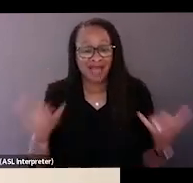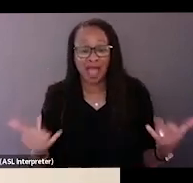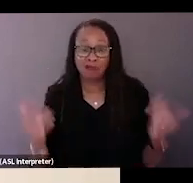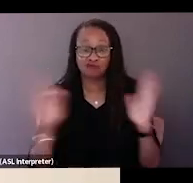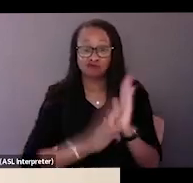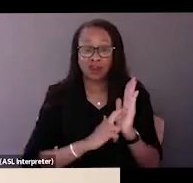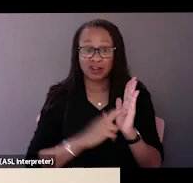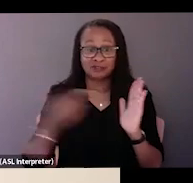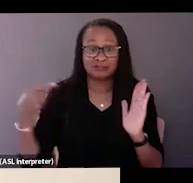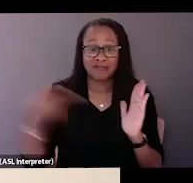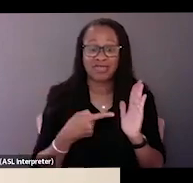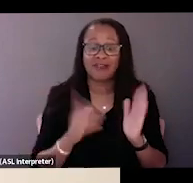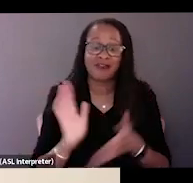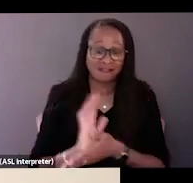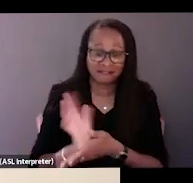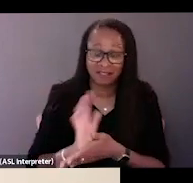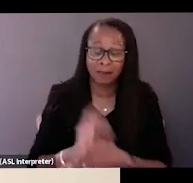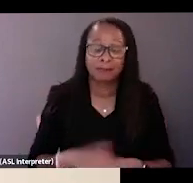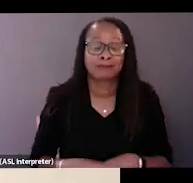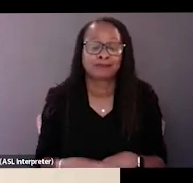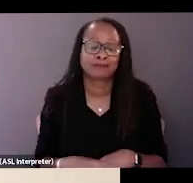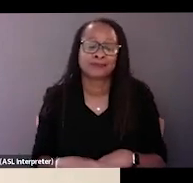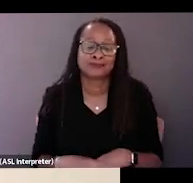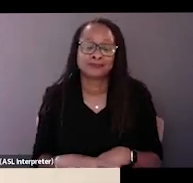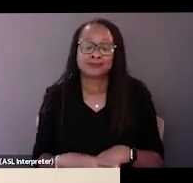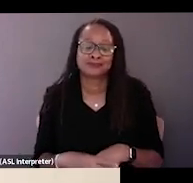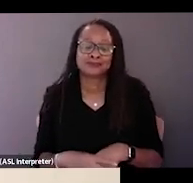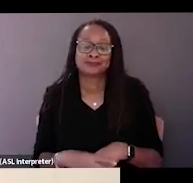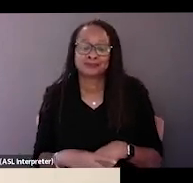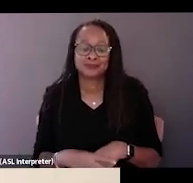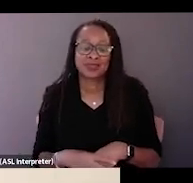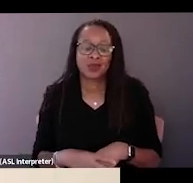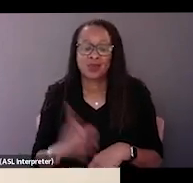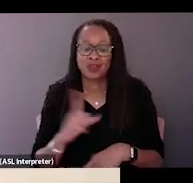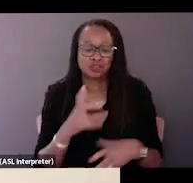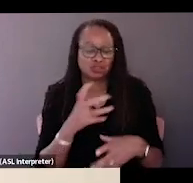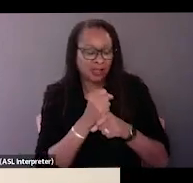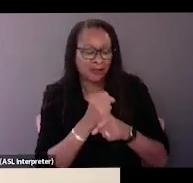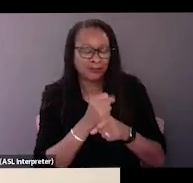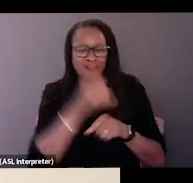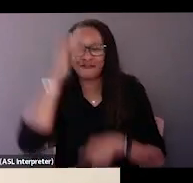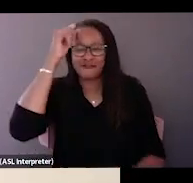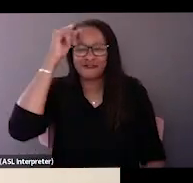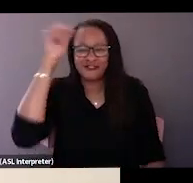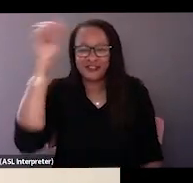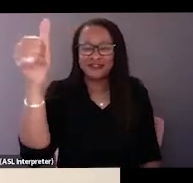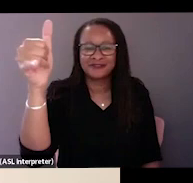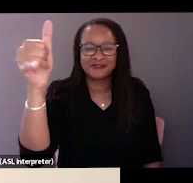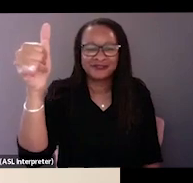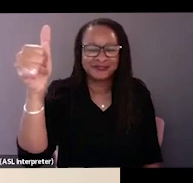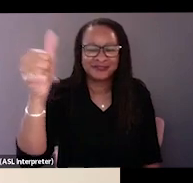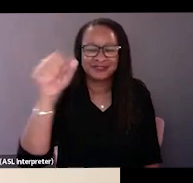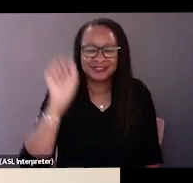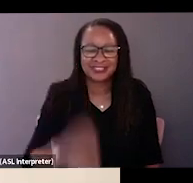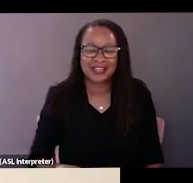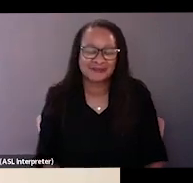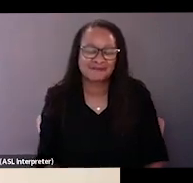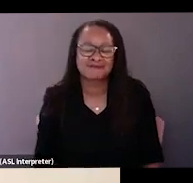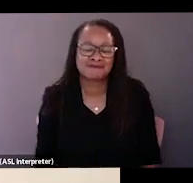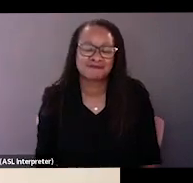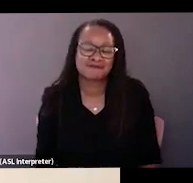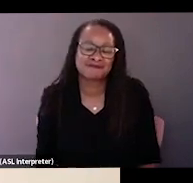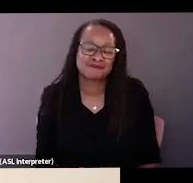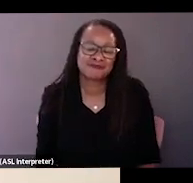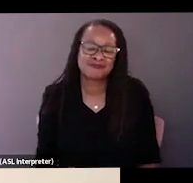por un tiempo indeterminado, ¿no? Queda ahí para la historia. Y creo que es